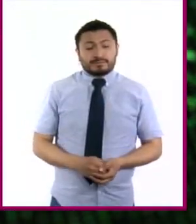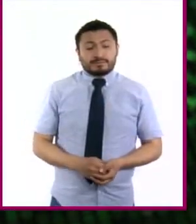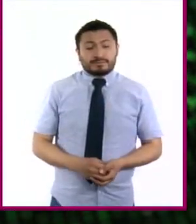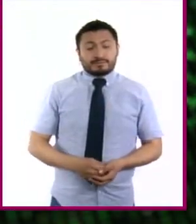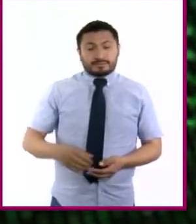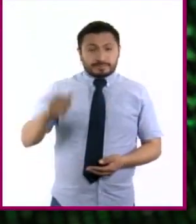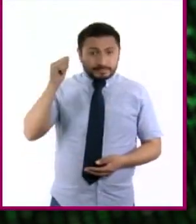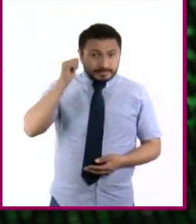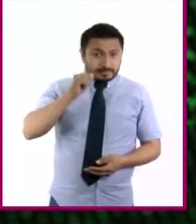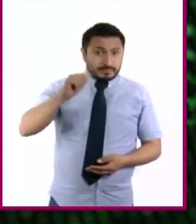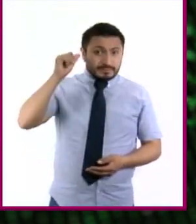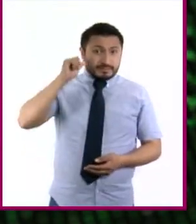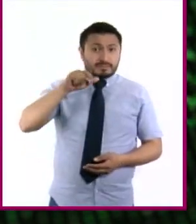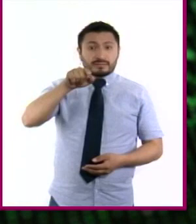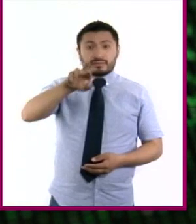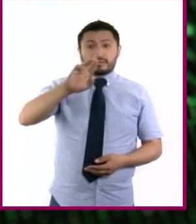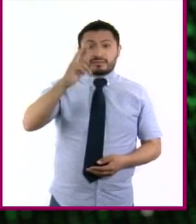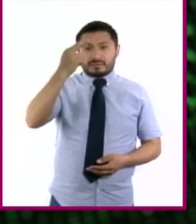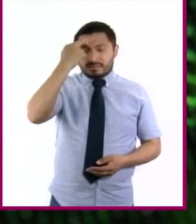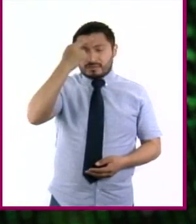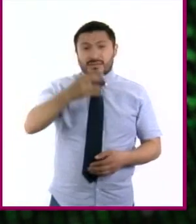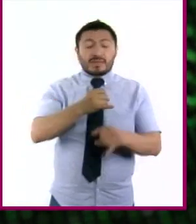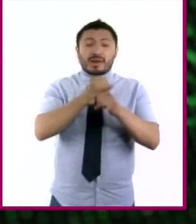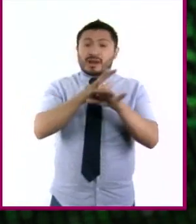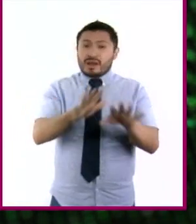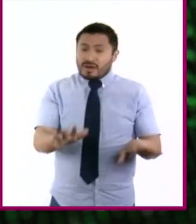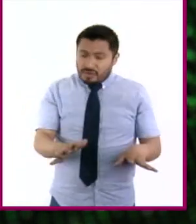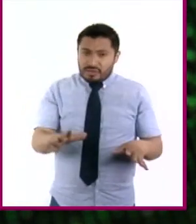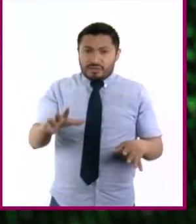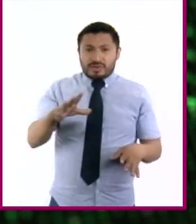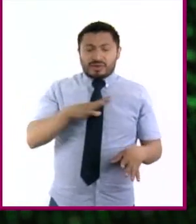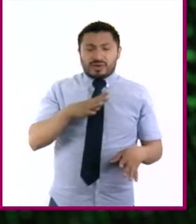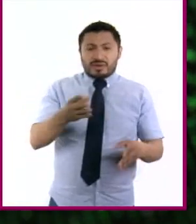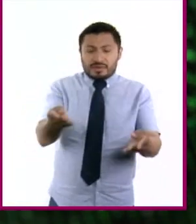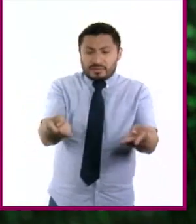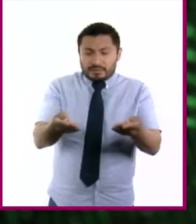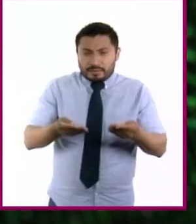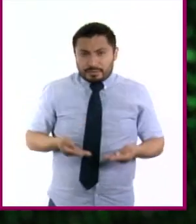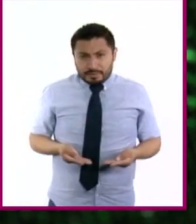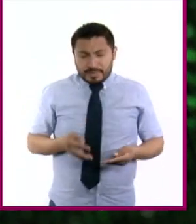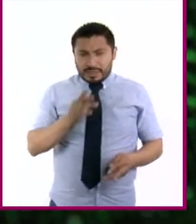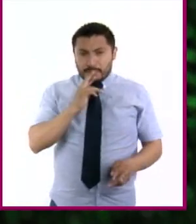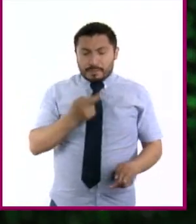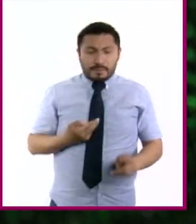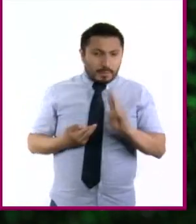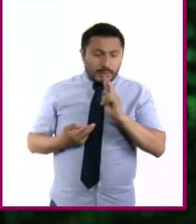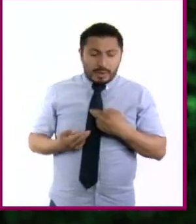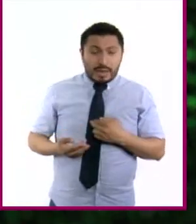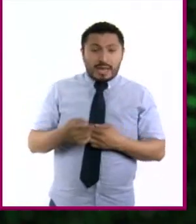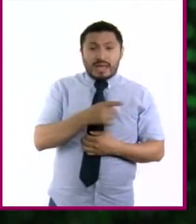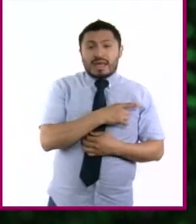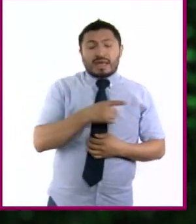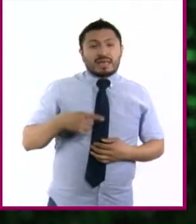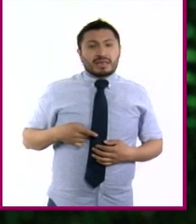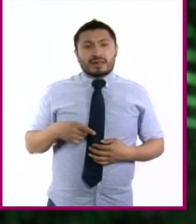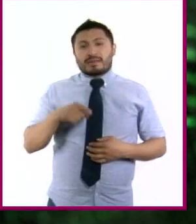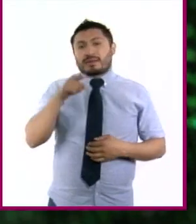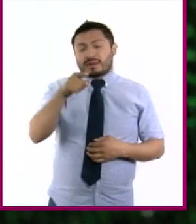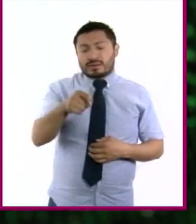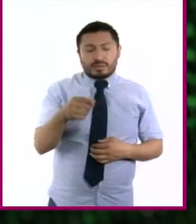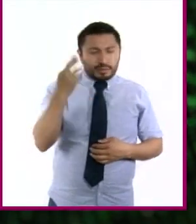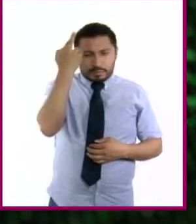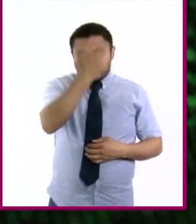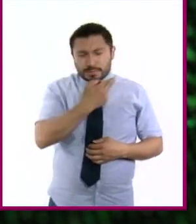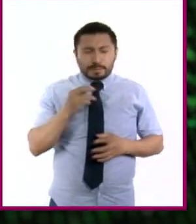siempre recuerda que la información que te den las personas debe de ser tratada de forma